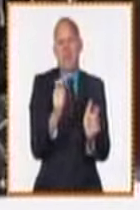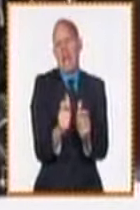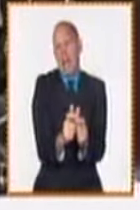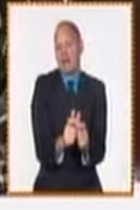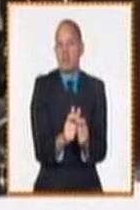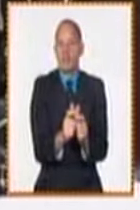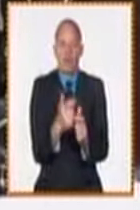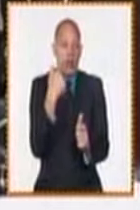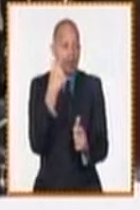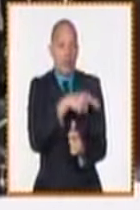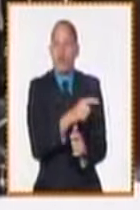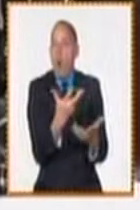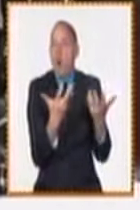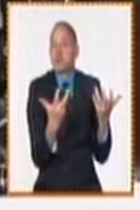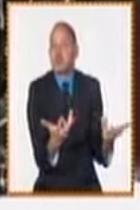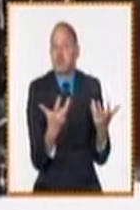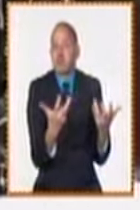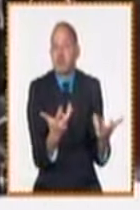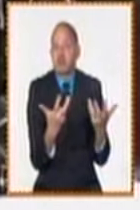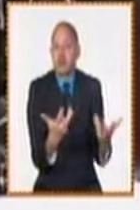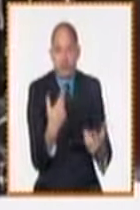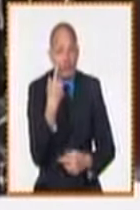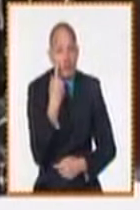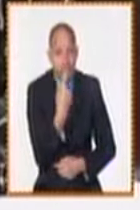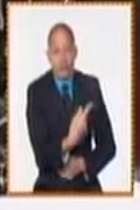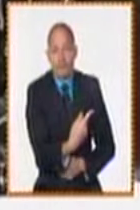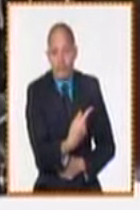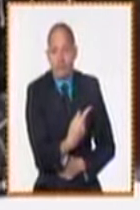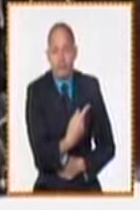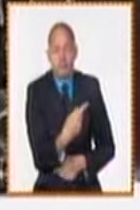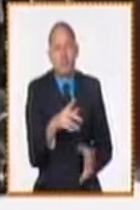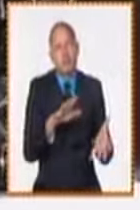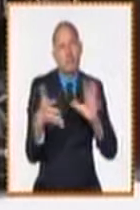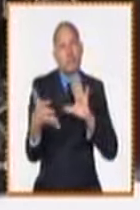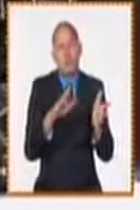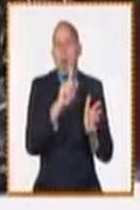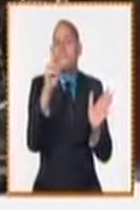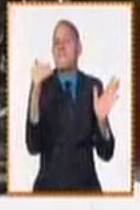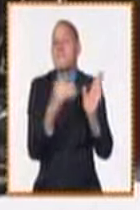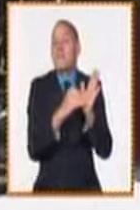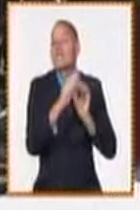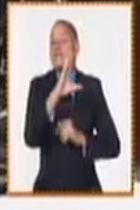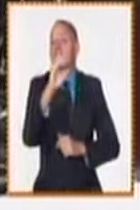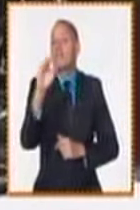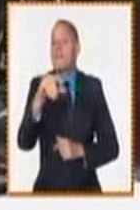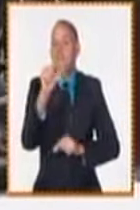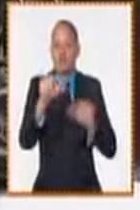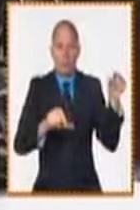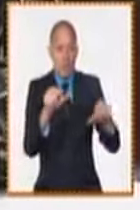presencia de una fuerza compuesta por más de 1.500 hombres,